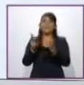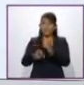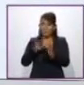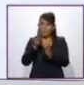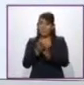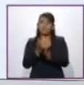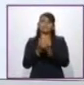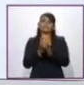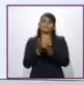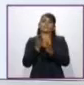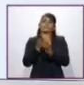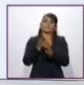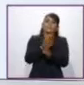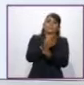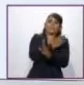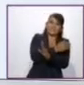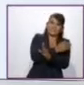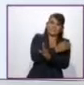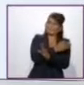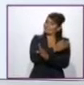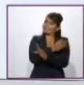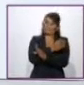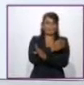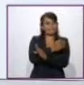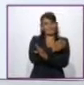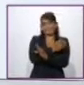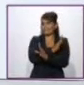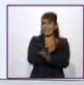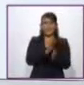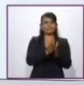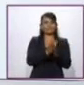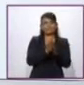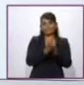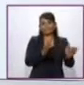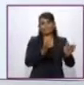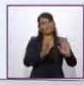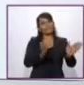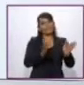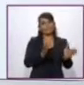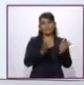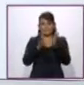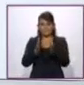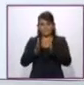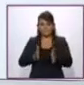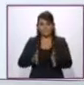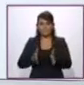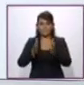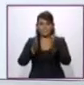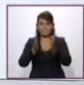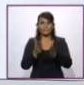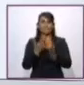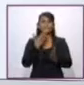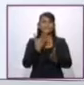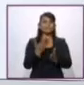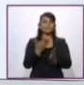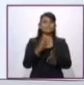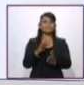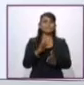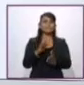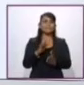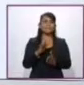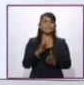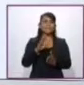este segmento en donde se abordarán preguntas formuladas por los gremios empresariales y de la sociedad en el